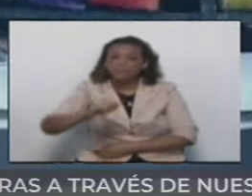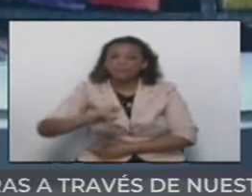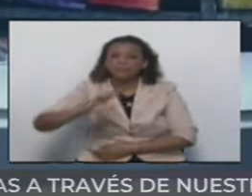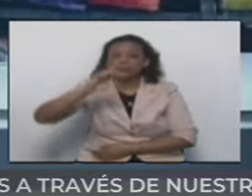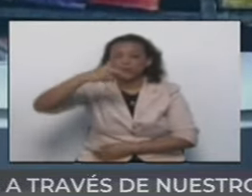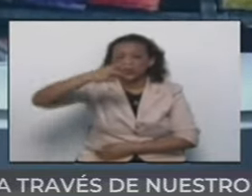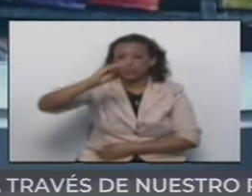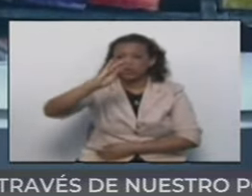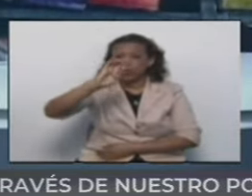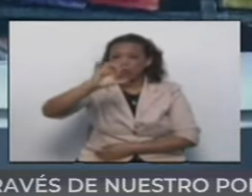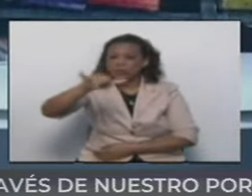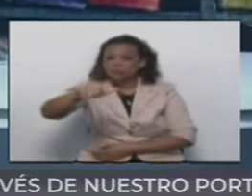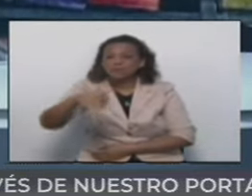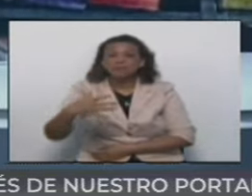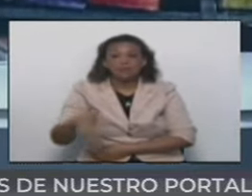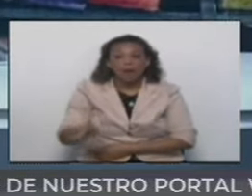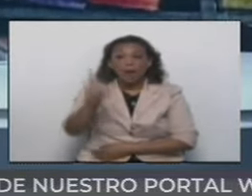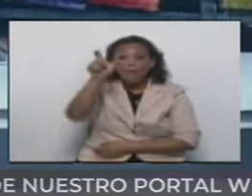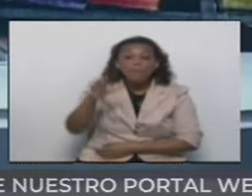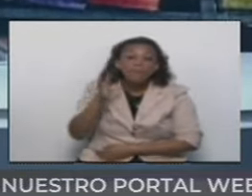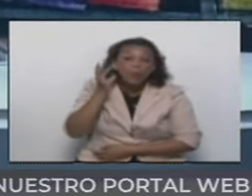editado por la editorial